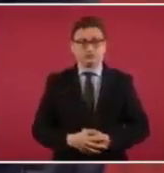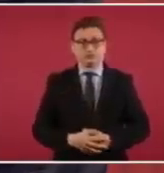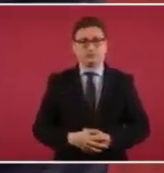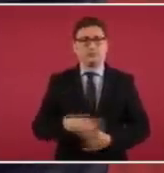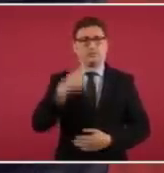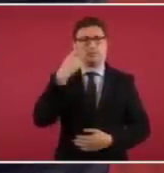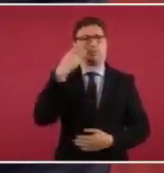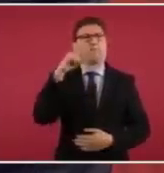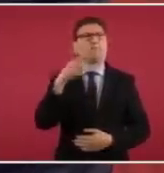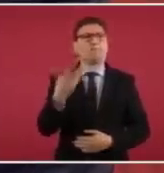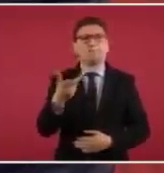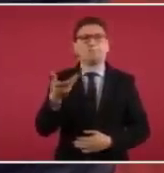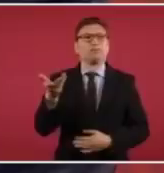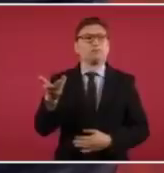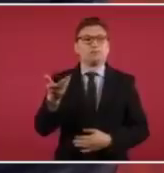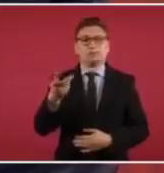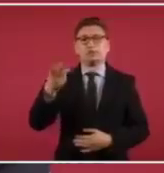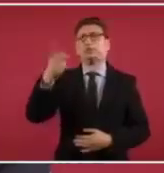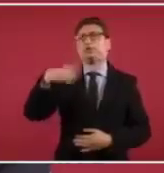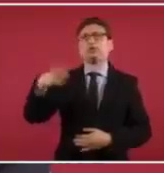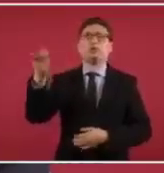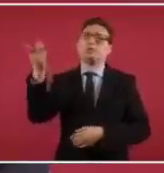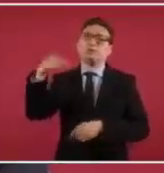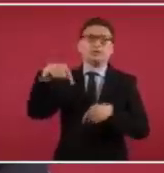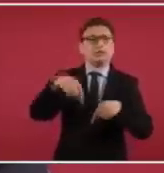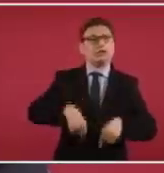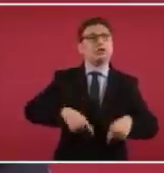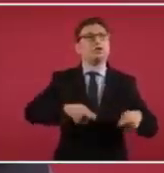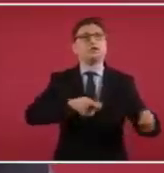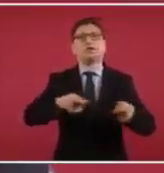para que nos gobernara.